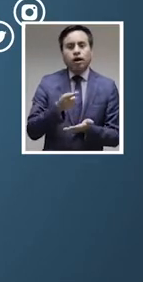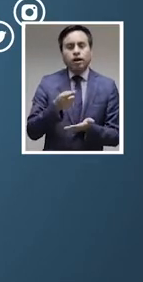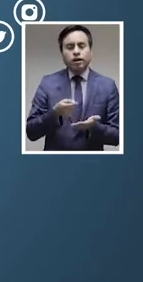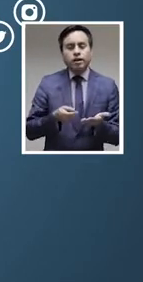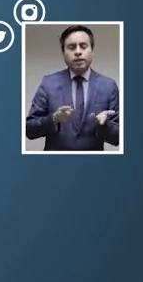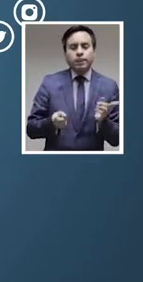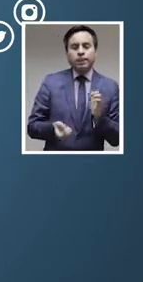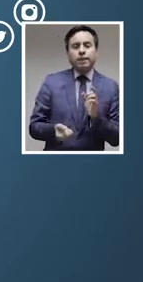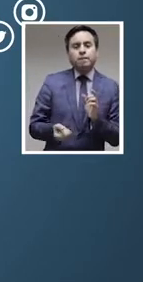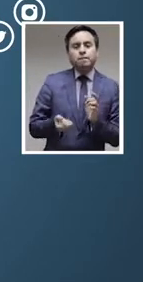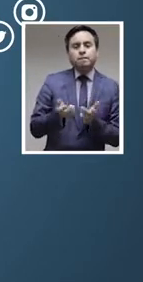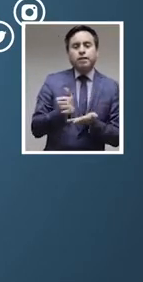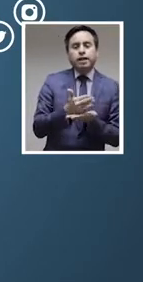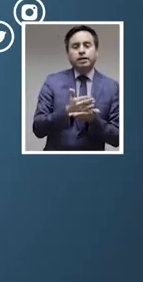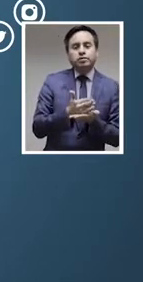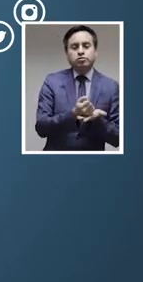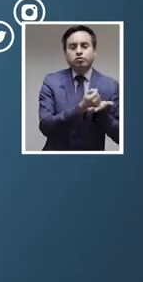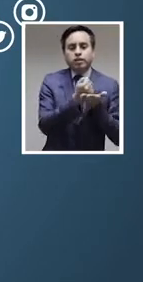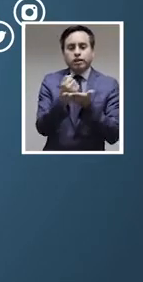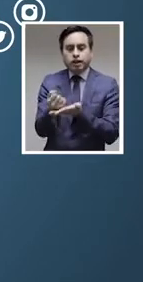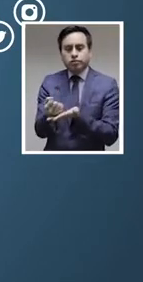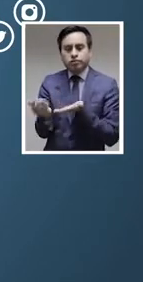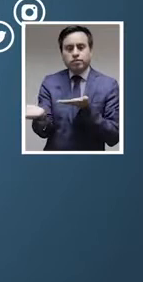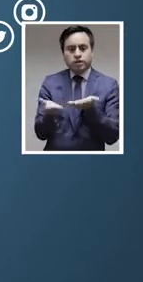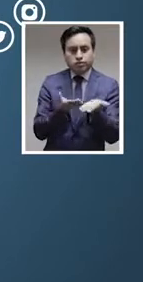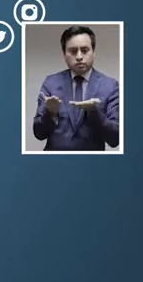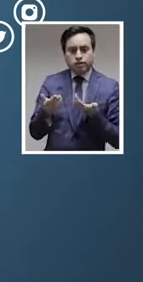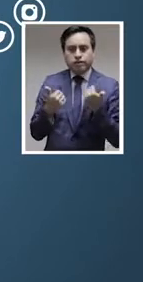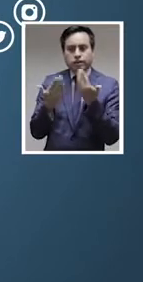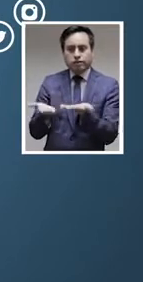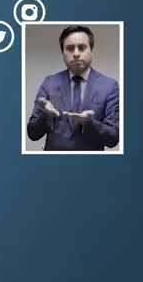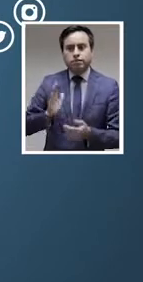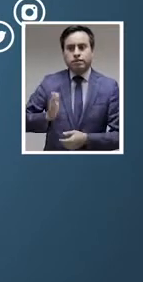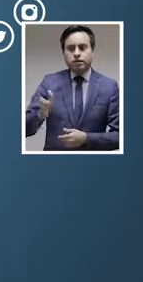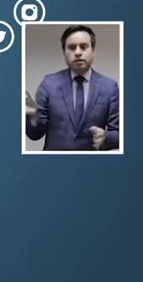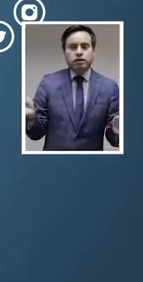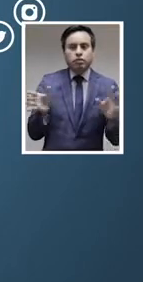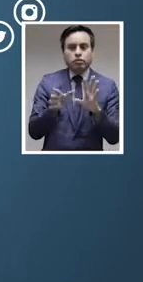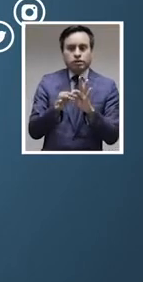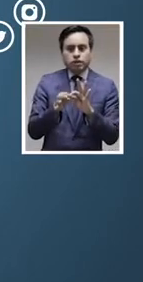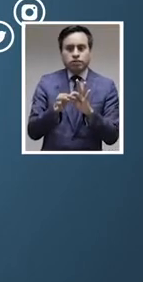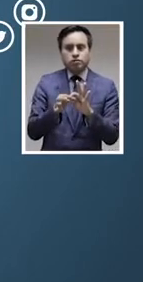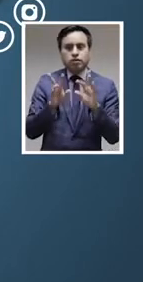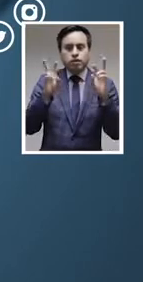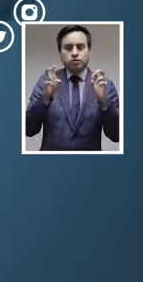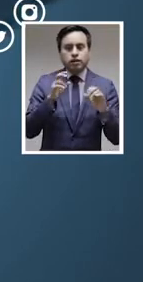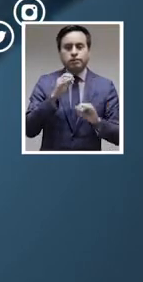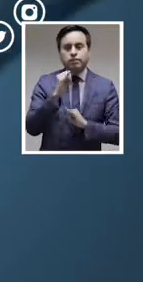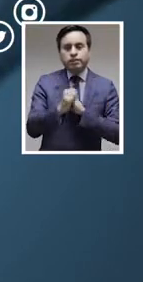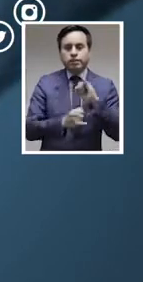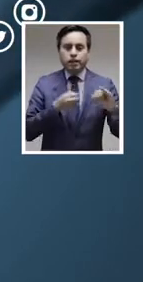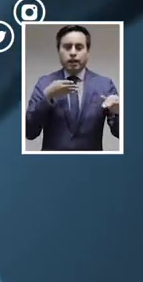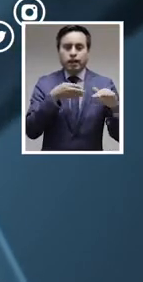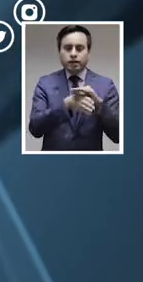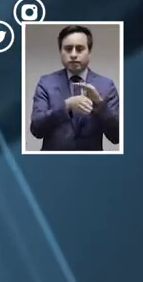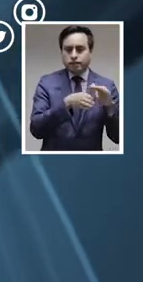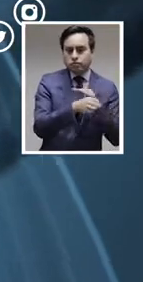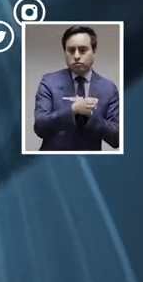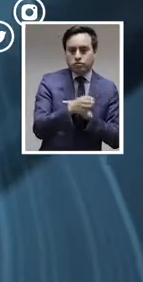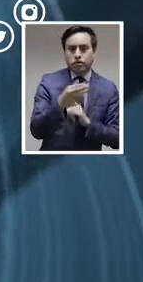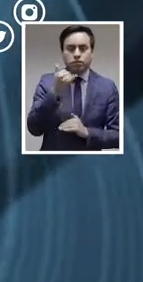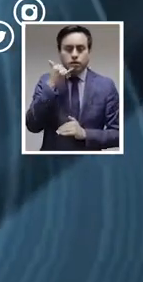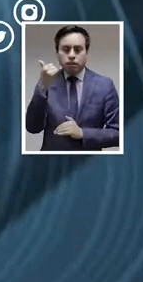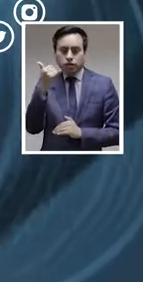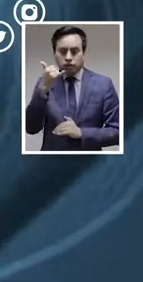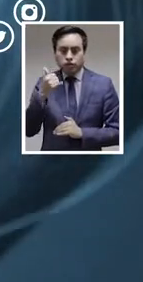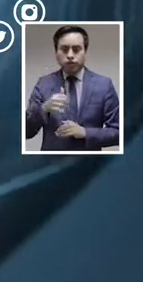plan solidario que les da prestaciones para mantenerse conectados, tanto con acceso a internet como a